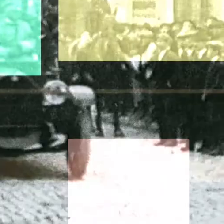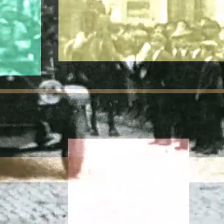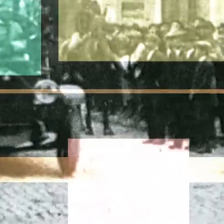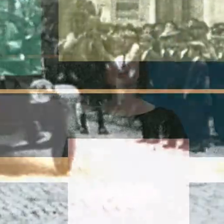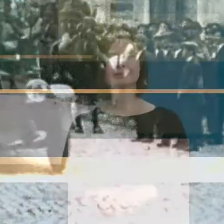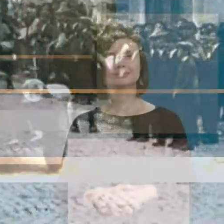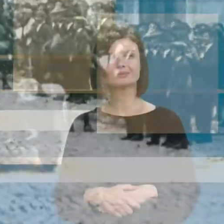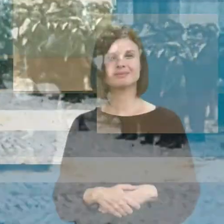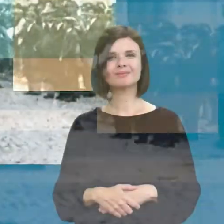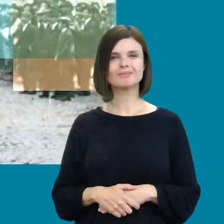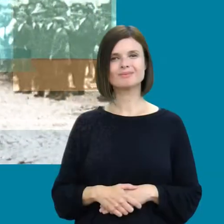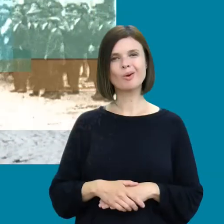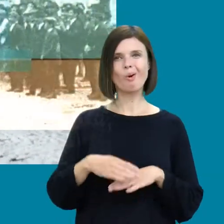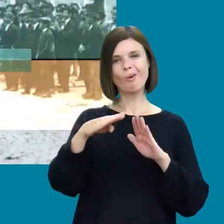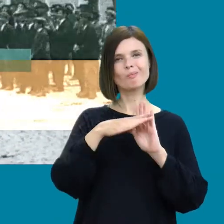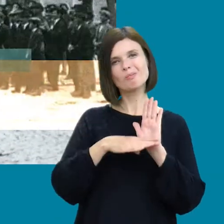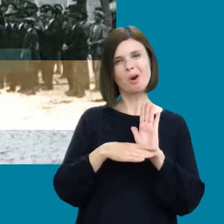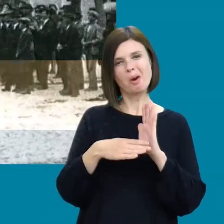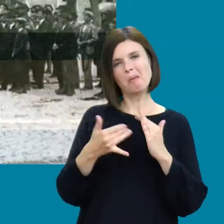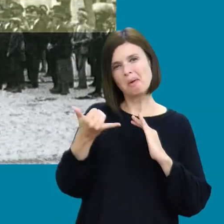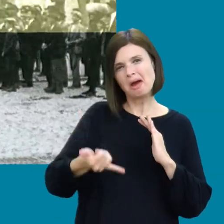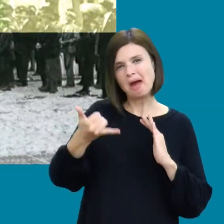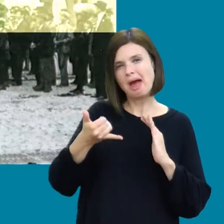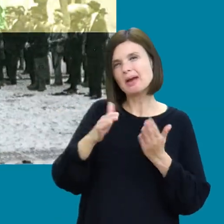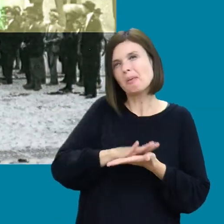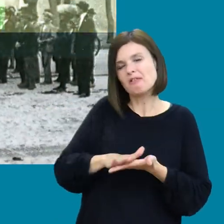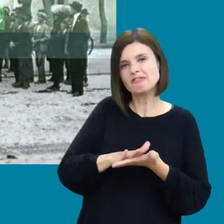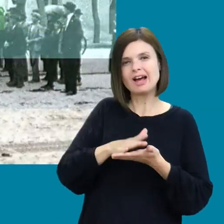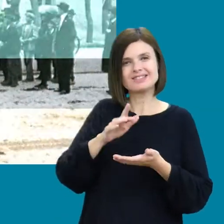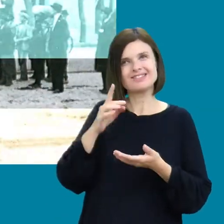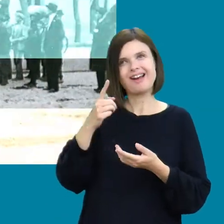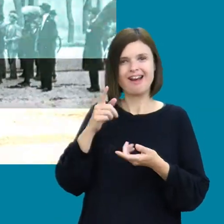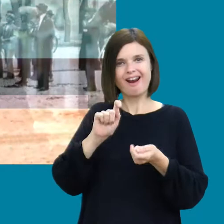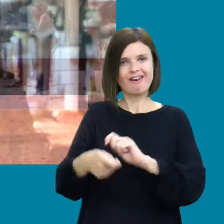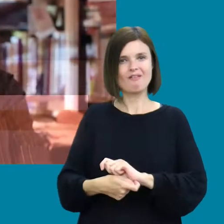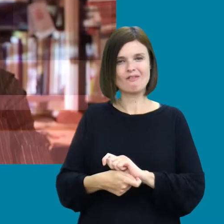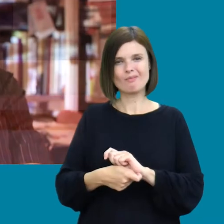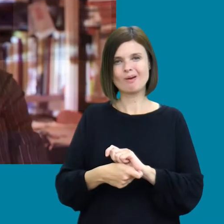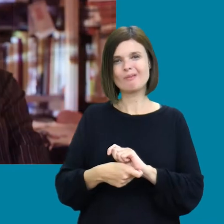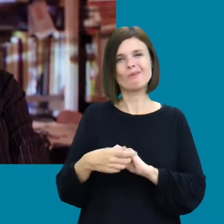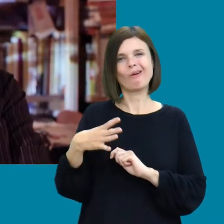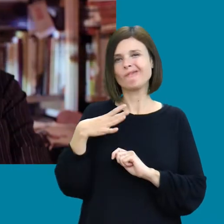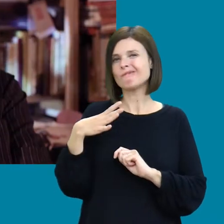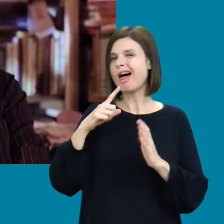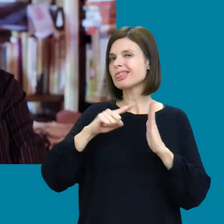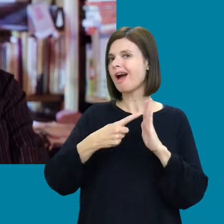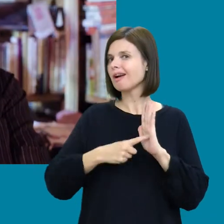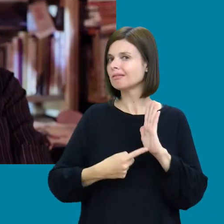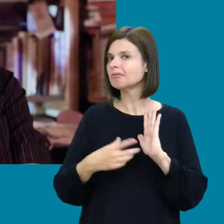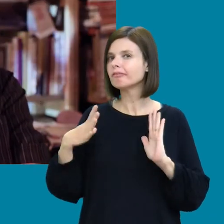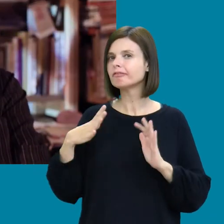Hay como un programa, podríamos llamarle mínimo, de la reforma que todavía no se realizó en toda América Latina. O